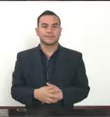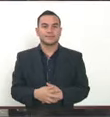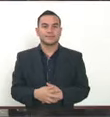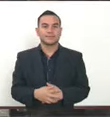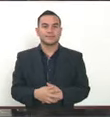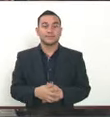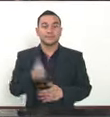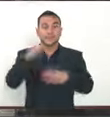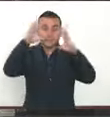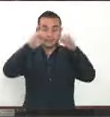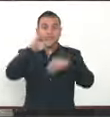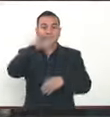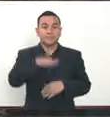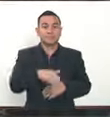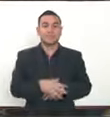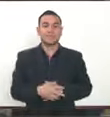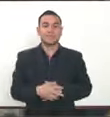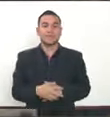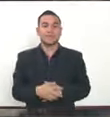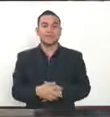Buenas noches, pueden sentarse.